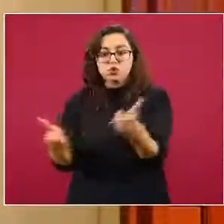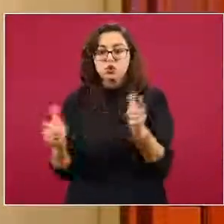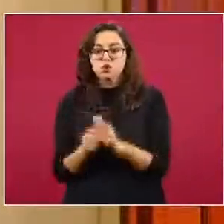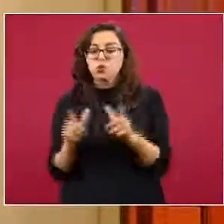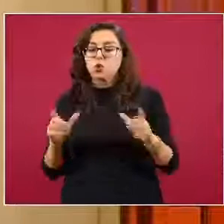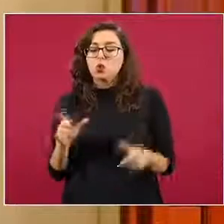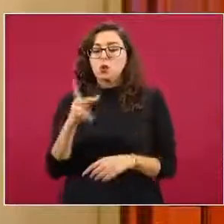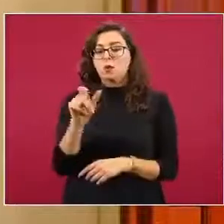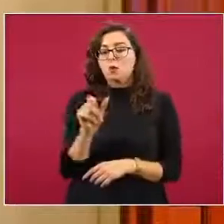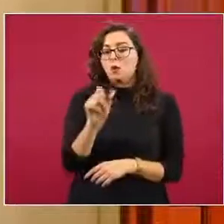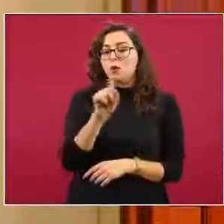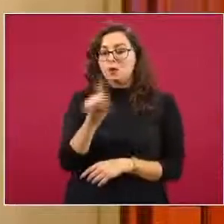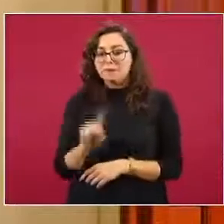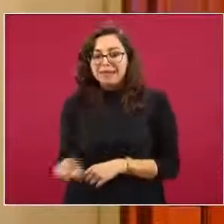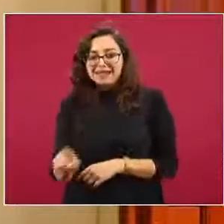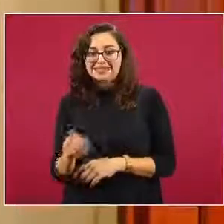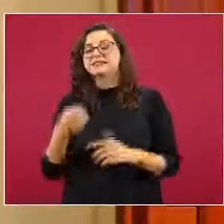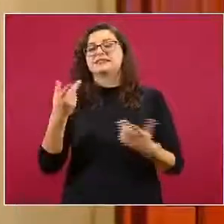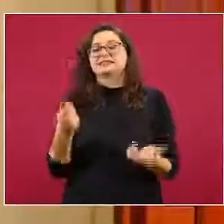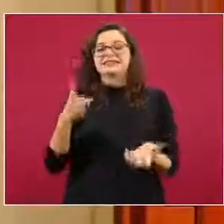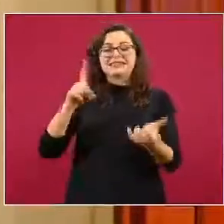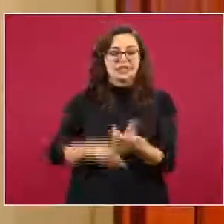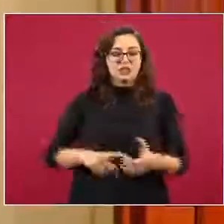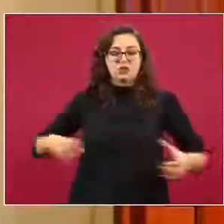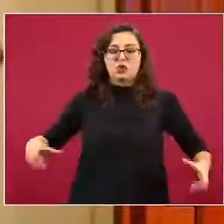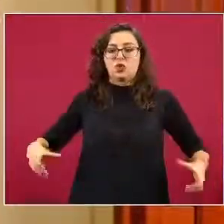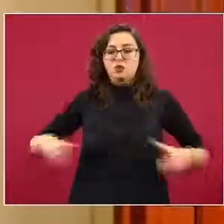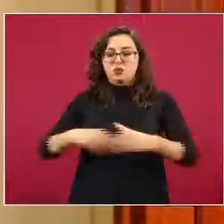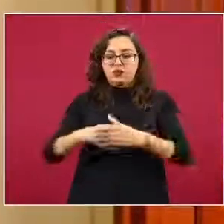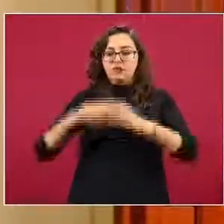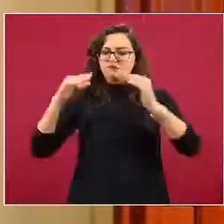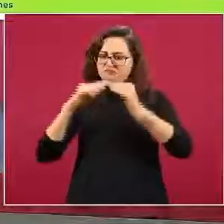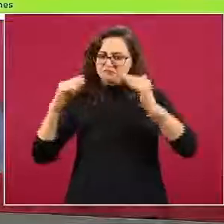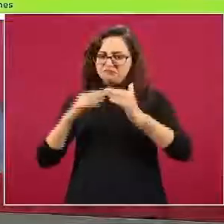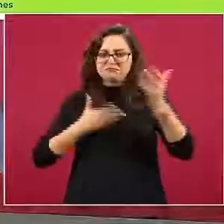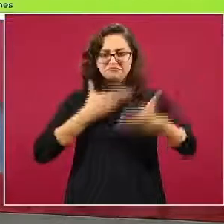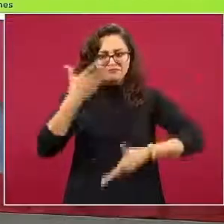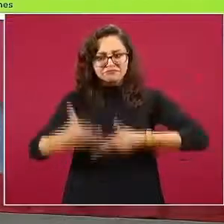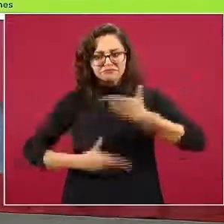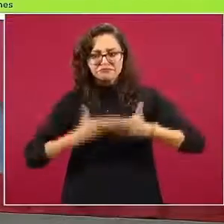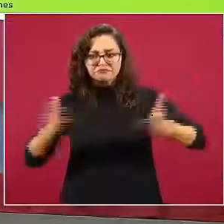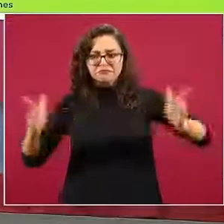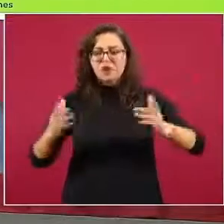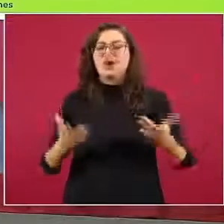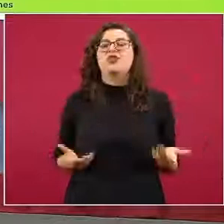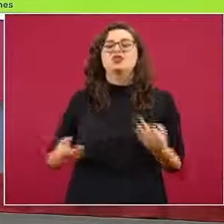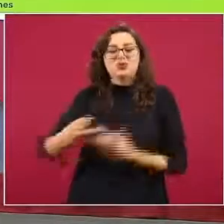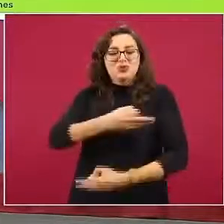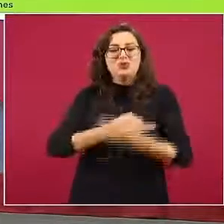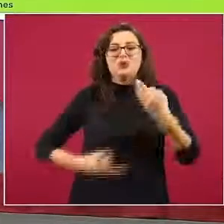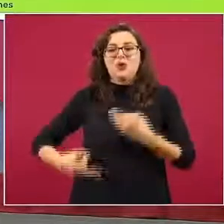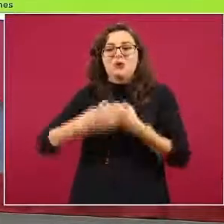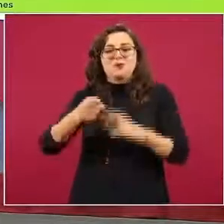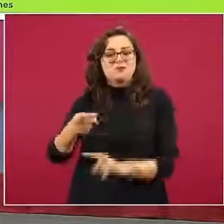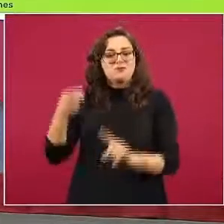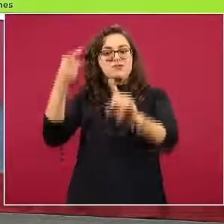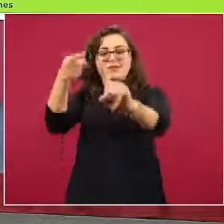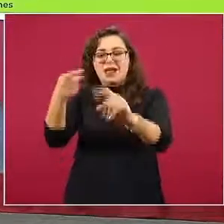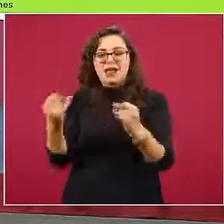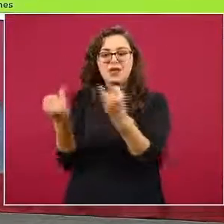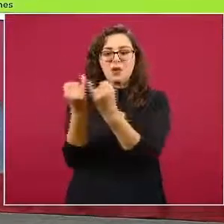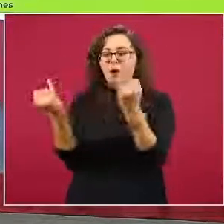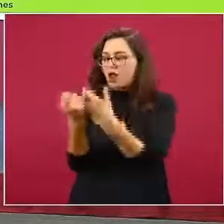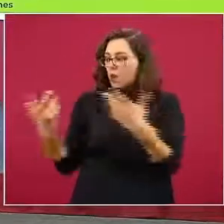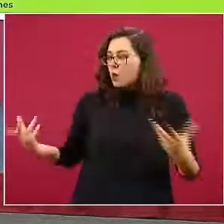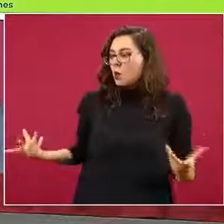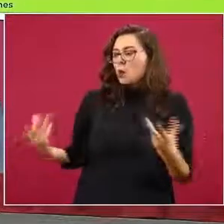ya les contaremos qué es eso, que son personas en la comunidad que abren sus casas, trabajan para un solo fin a través de una